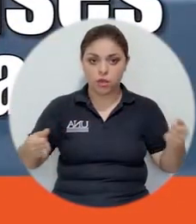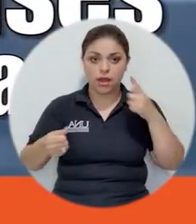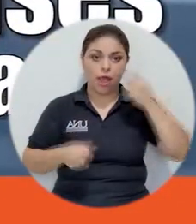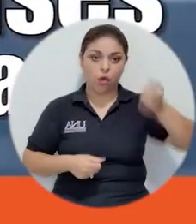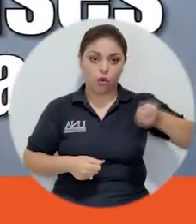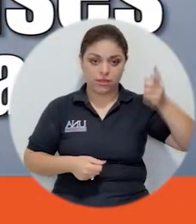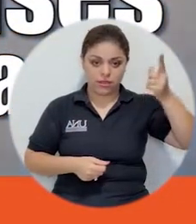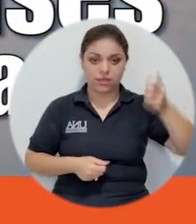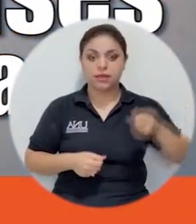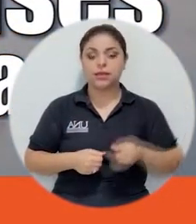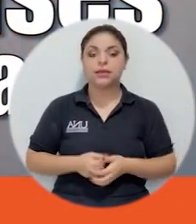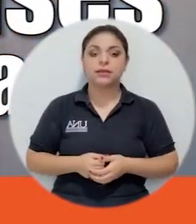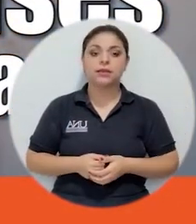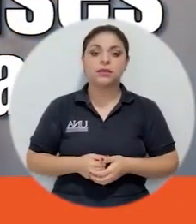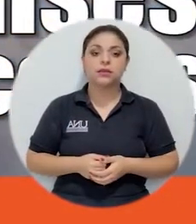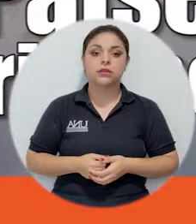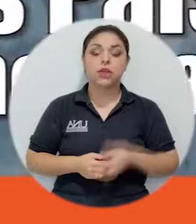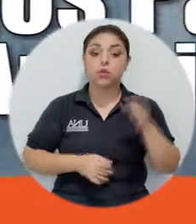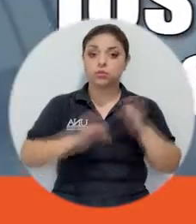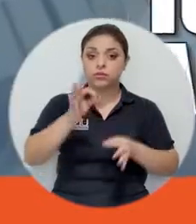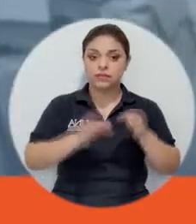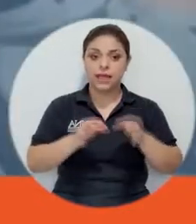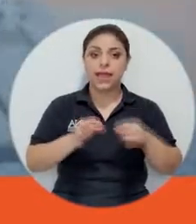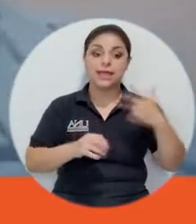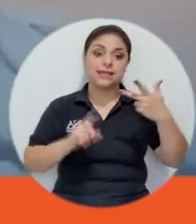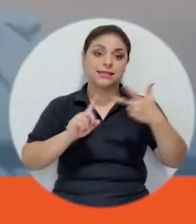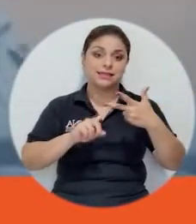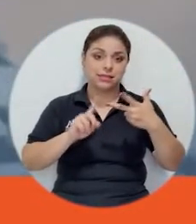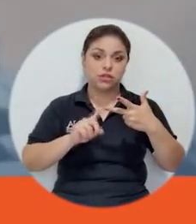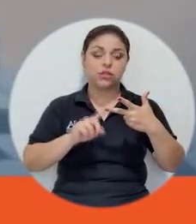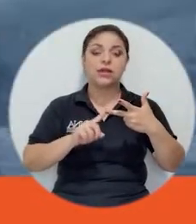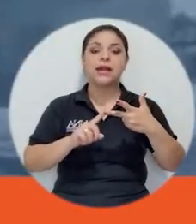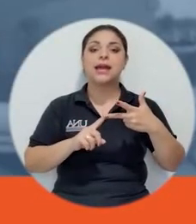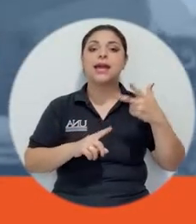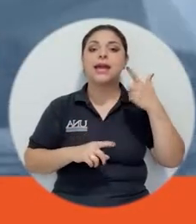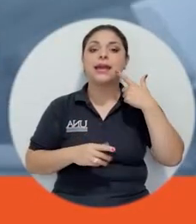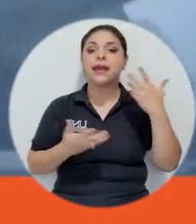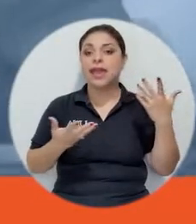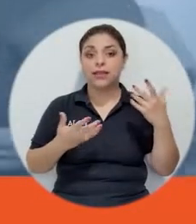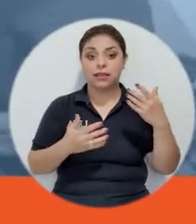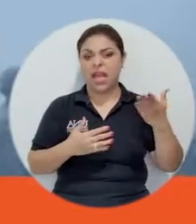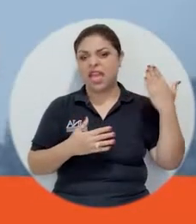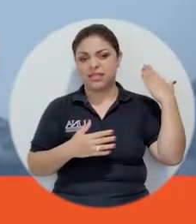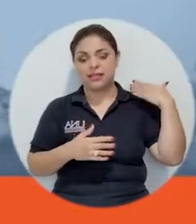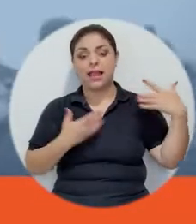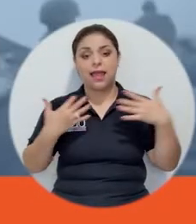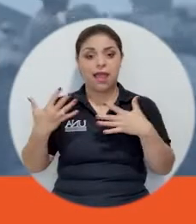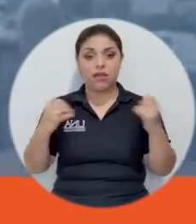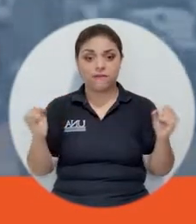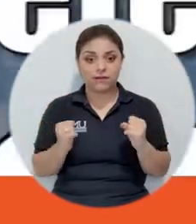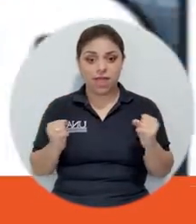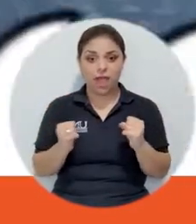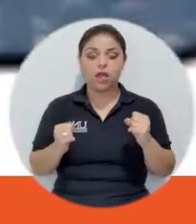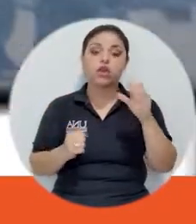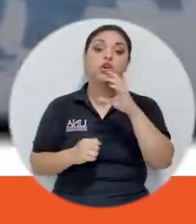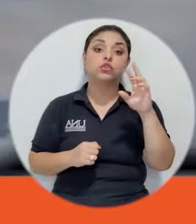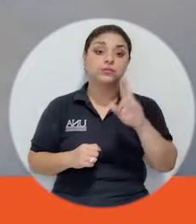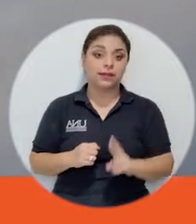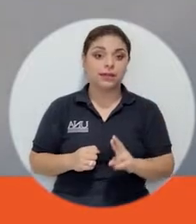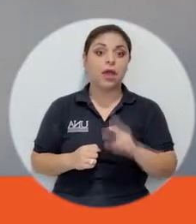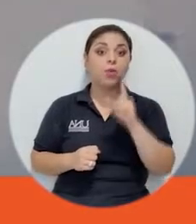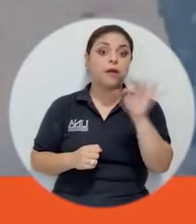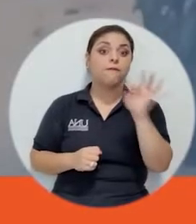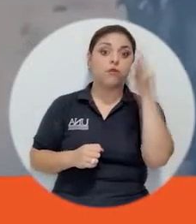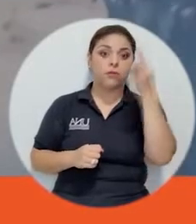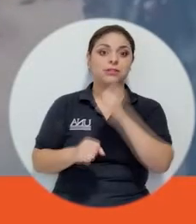tercero es el famoso Tratado Interamericano de Asistencia Recíproca, el TIAR, que durante la Guerra Fría a Costa Rica le fue un instrumento